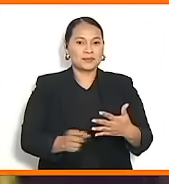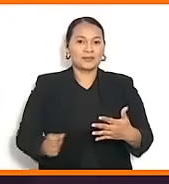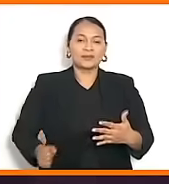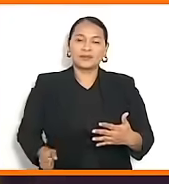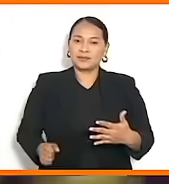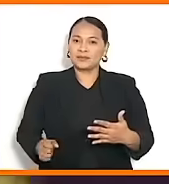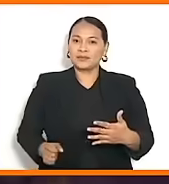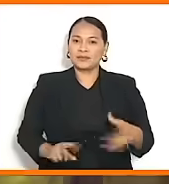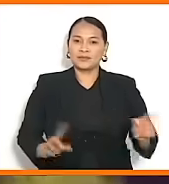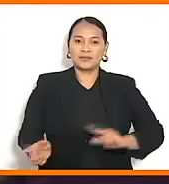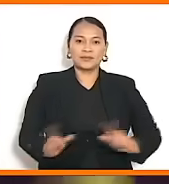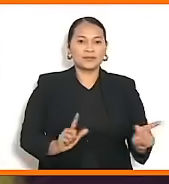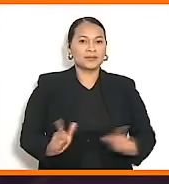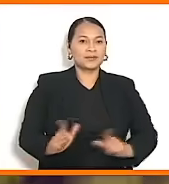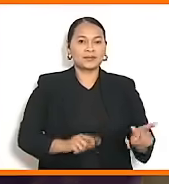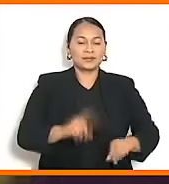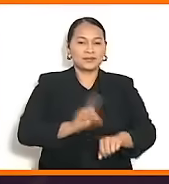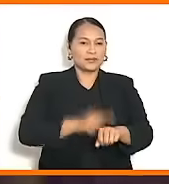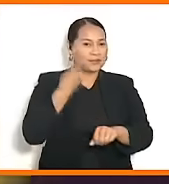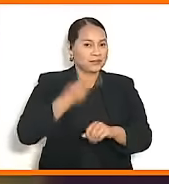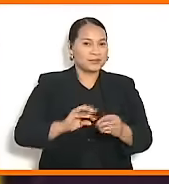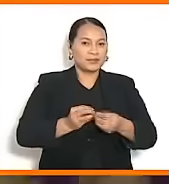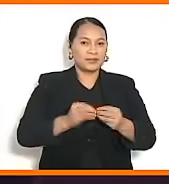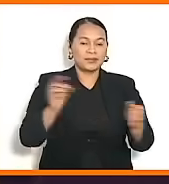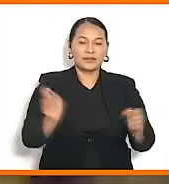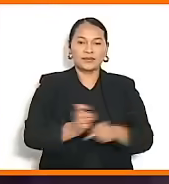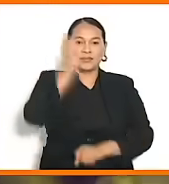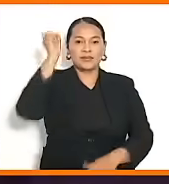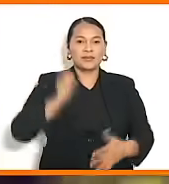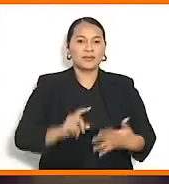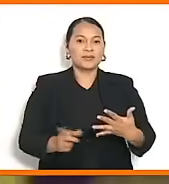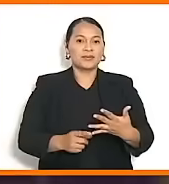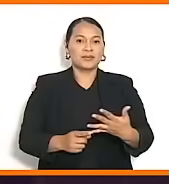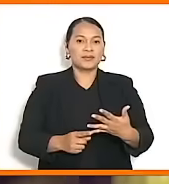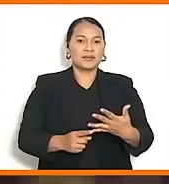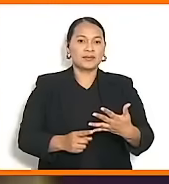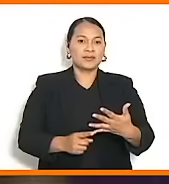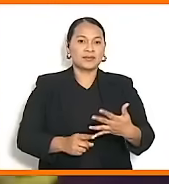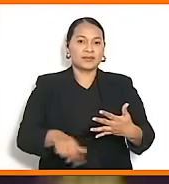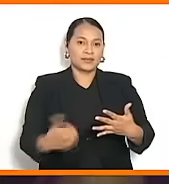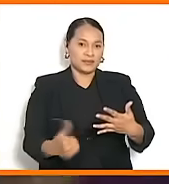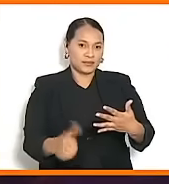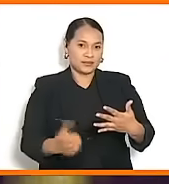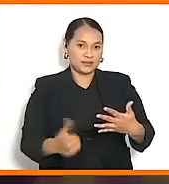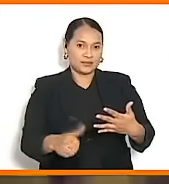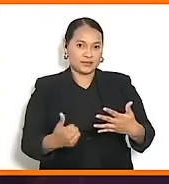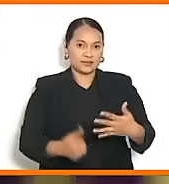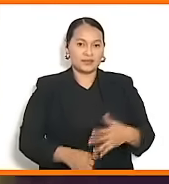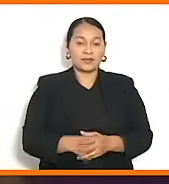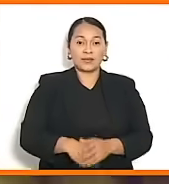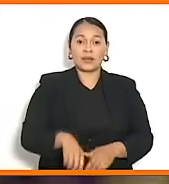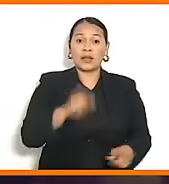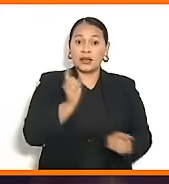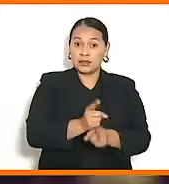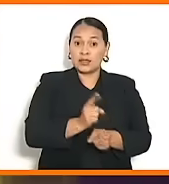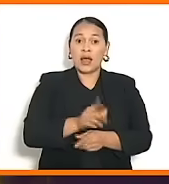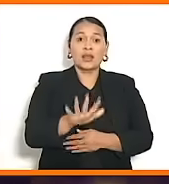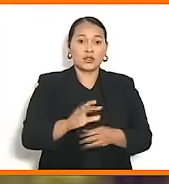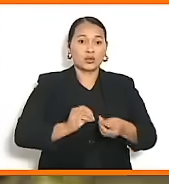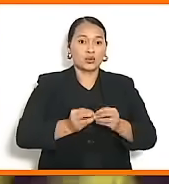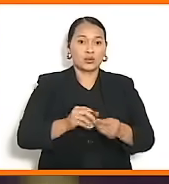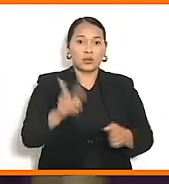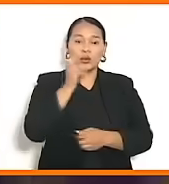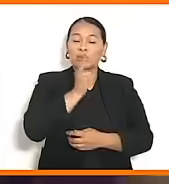Jugadores preparados, porque vamos a conocer cuál es ese quinto número y este es el 10. Si aciertas cinco números en Loto Super